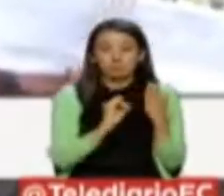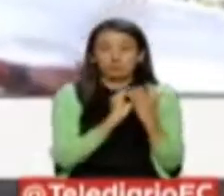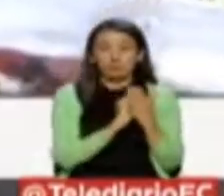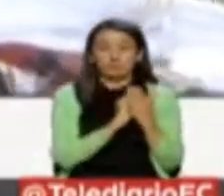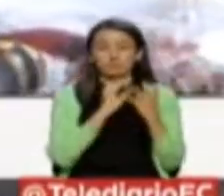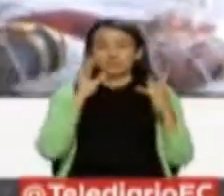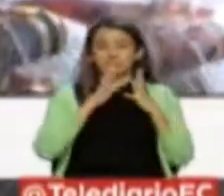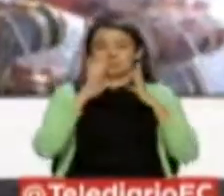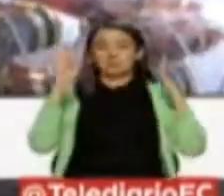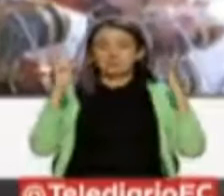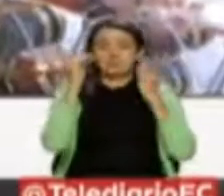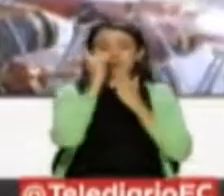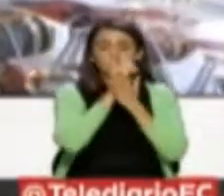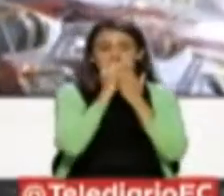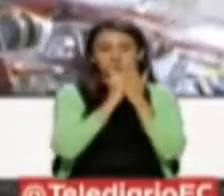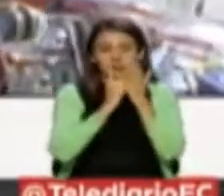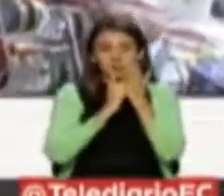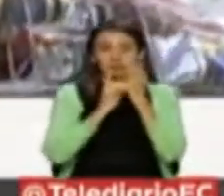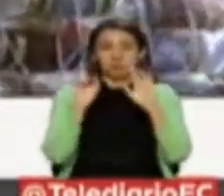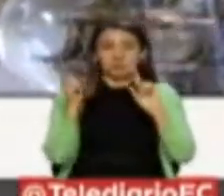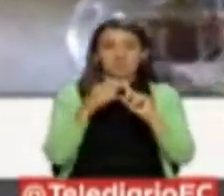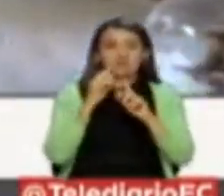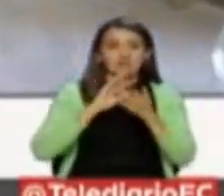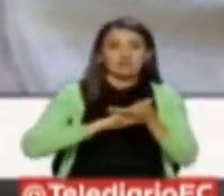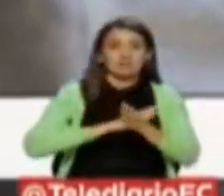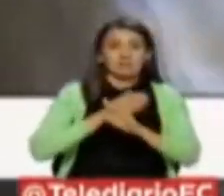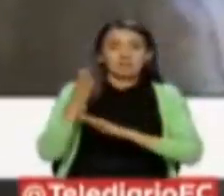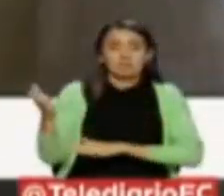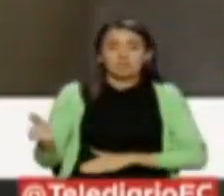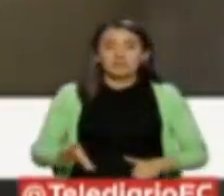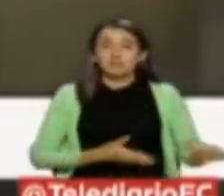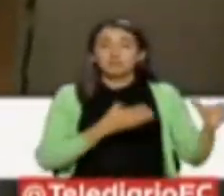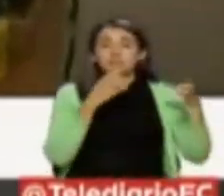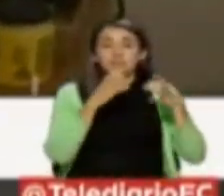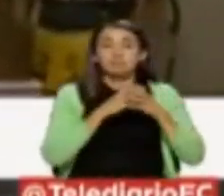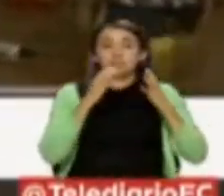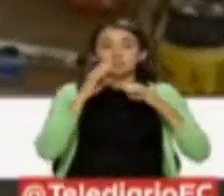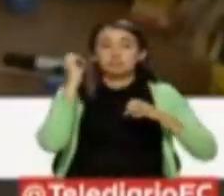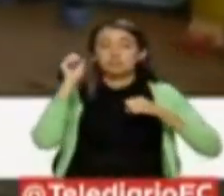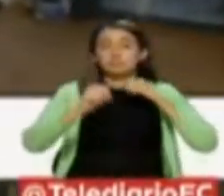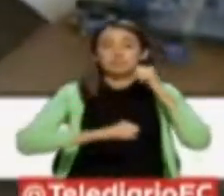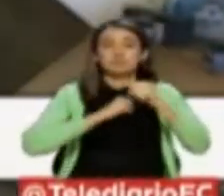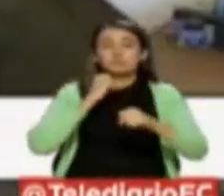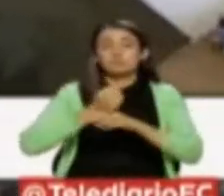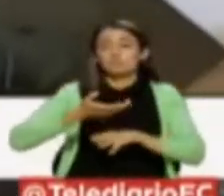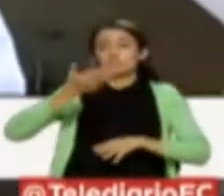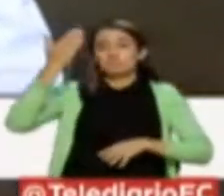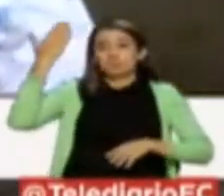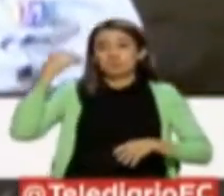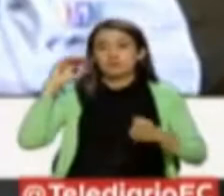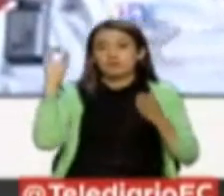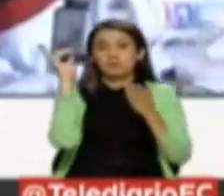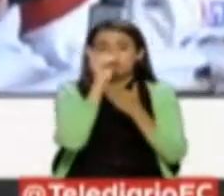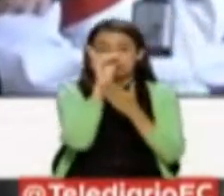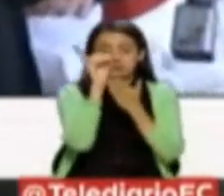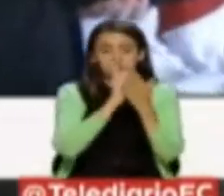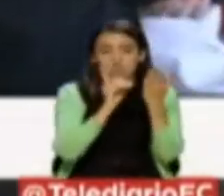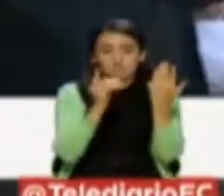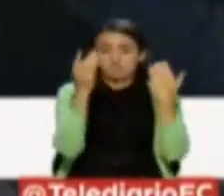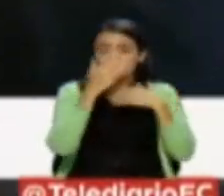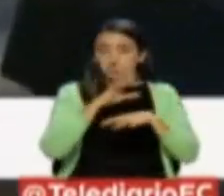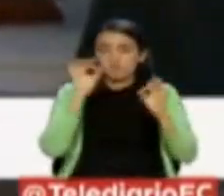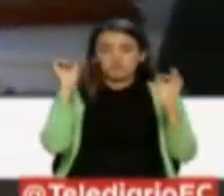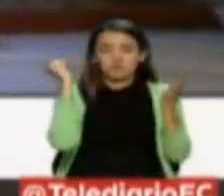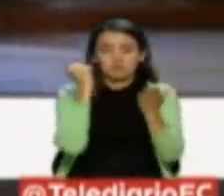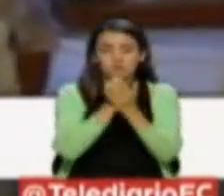crear, es dibujar. Y como le digo, como ya tengo experiencia de tantos años, ya solo cojo y lo dibujo y lo